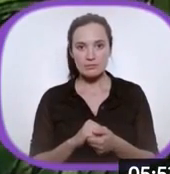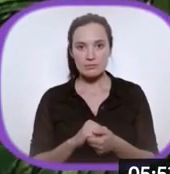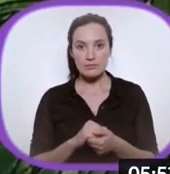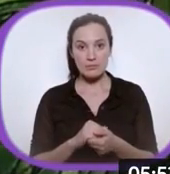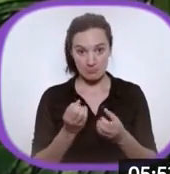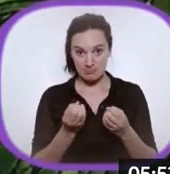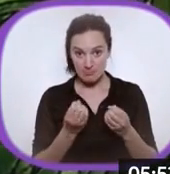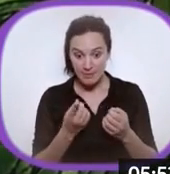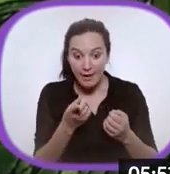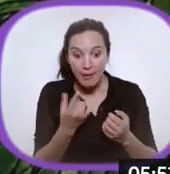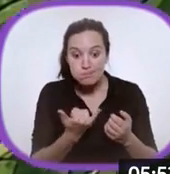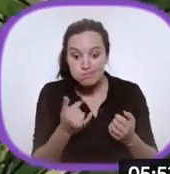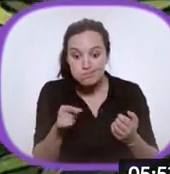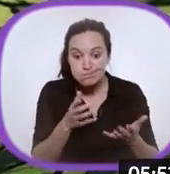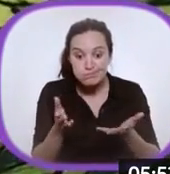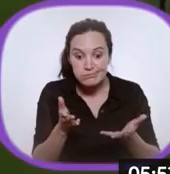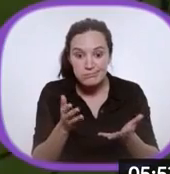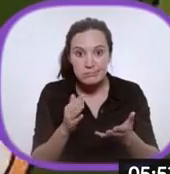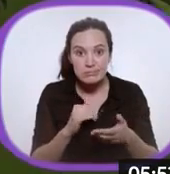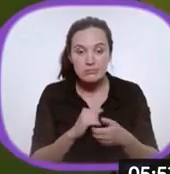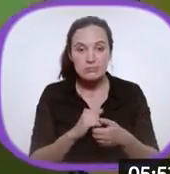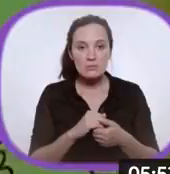¿Y bien? ¿Qué tenemos aquí?